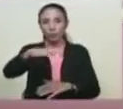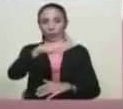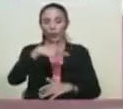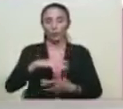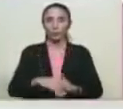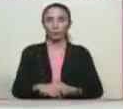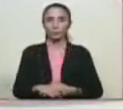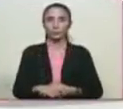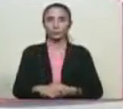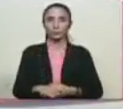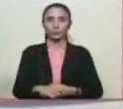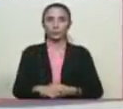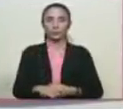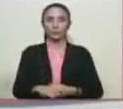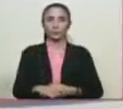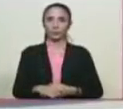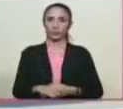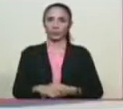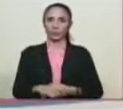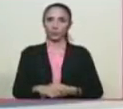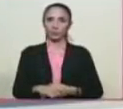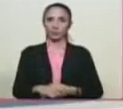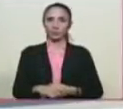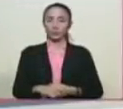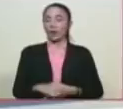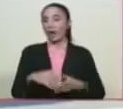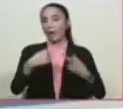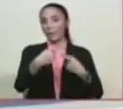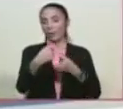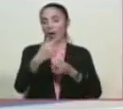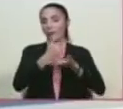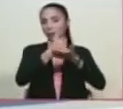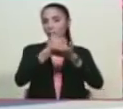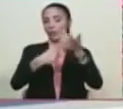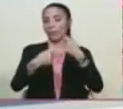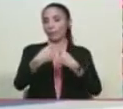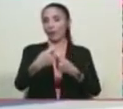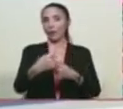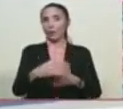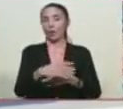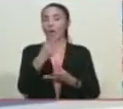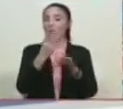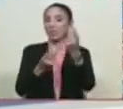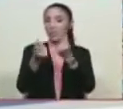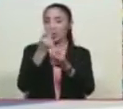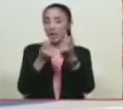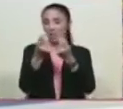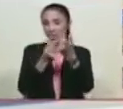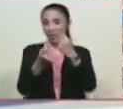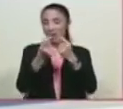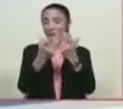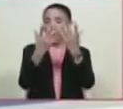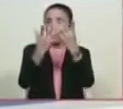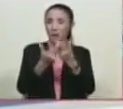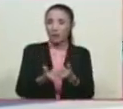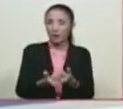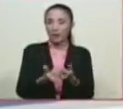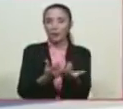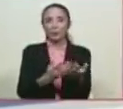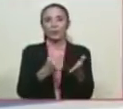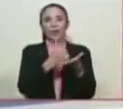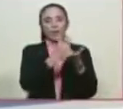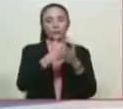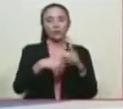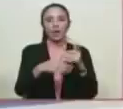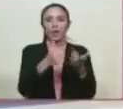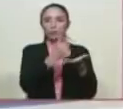las mayorías. Y poner los recursos, contar los recursos del Estado para la educación,